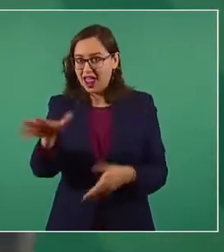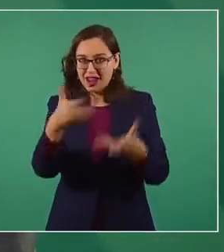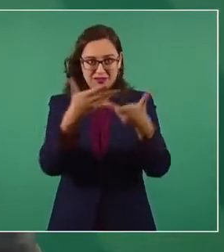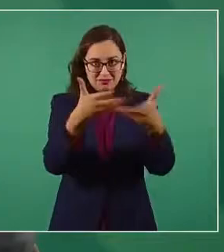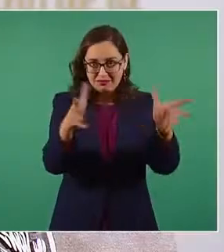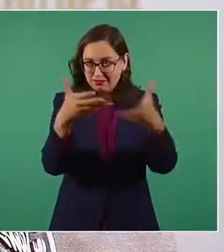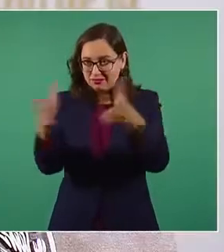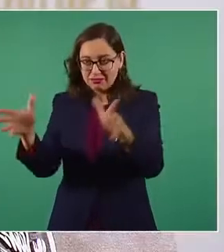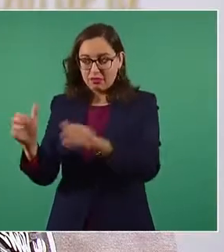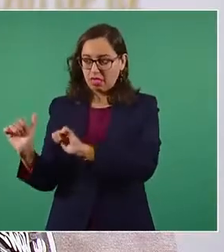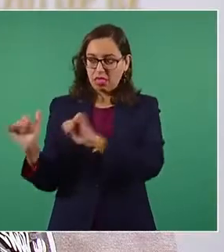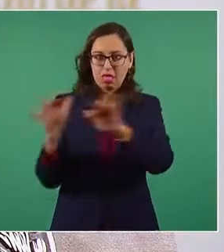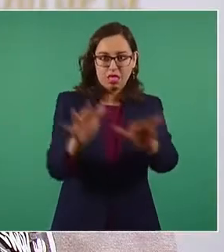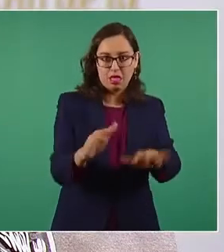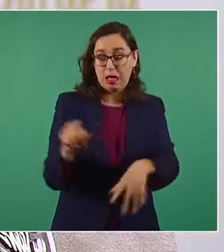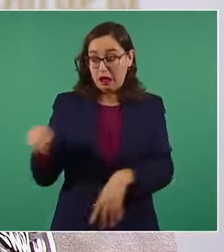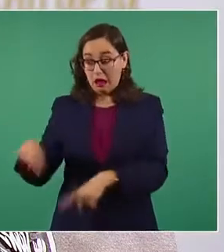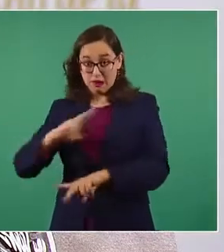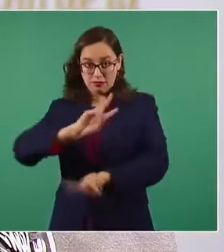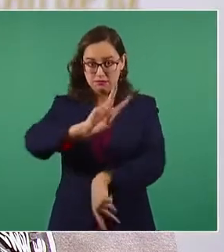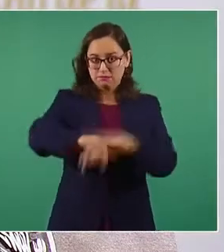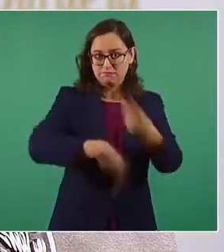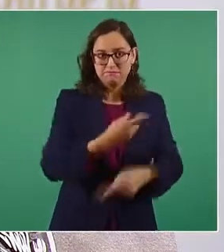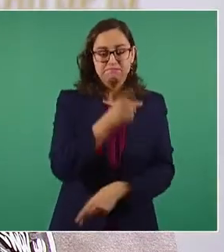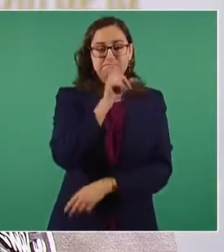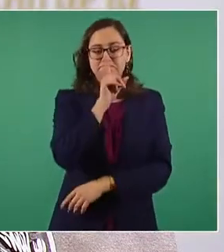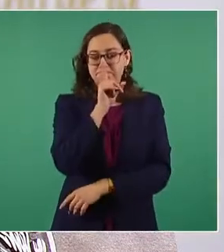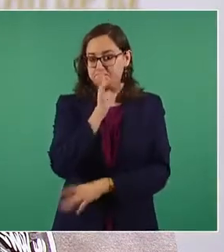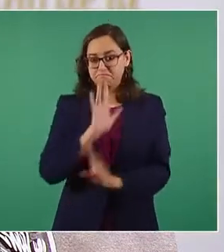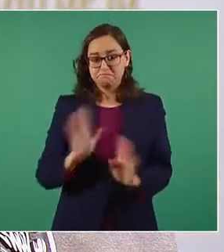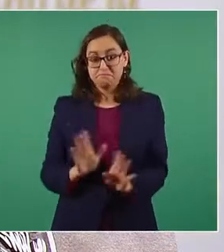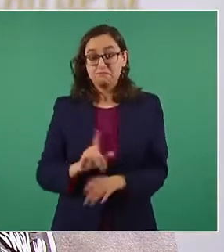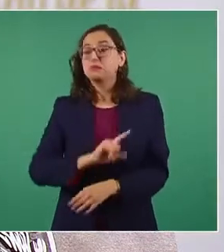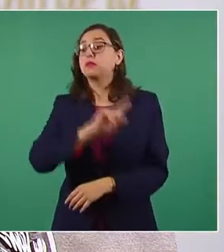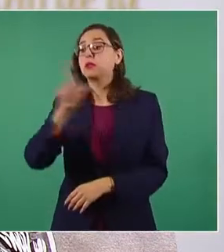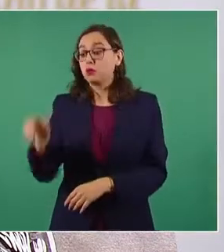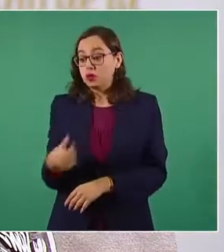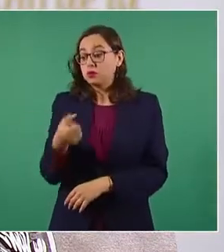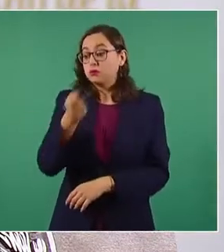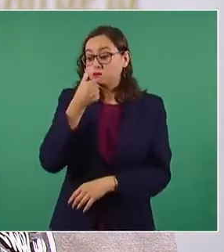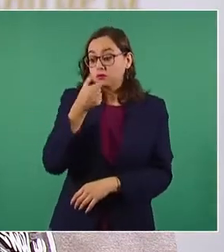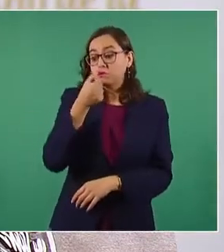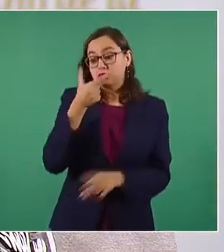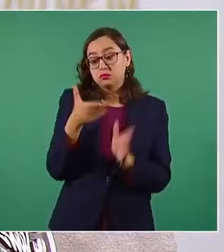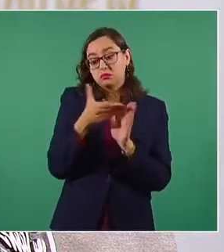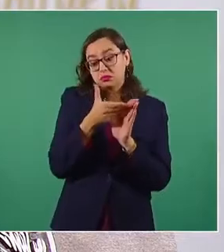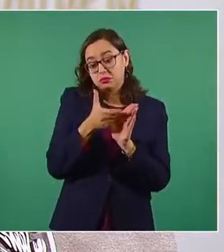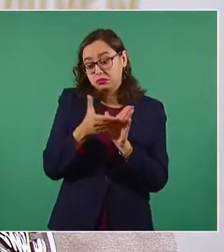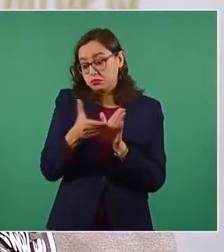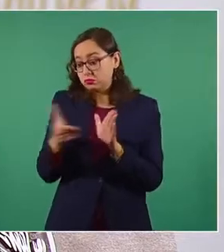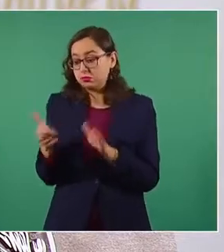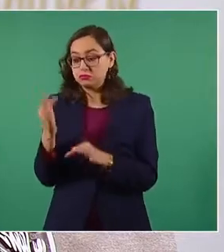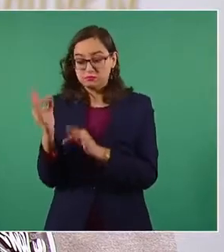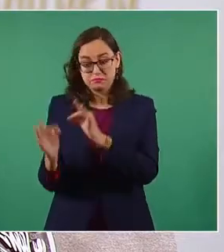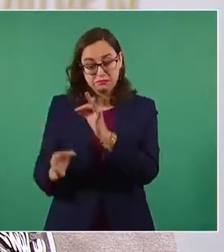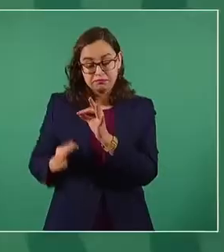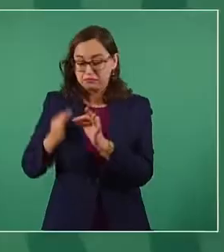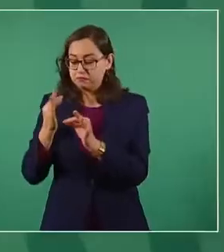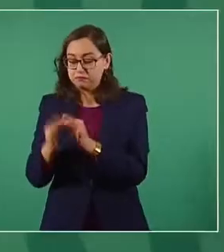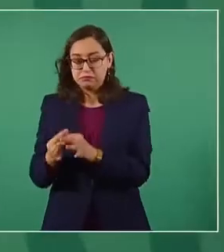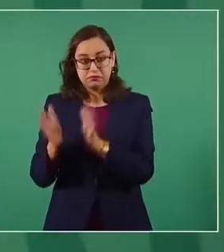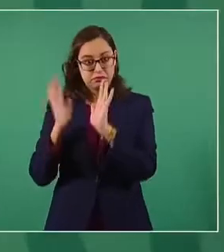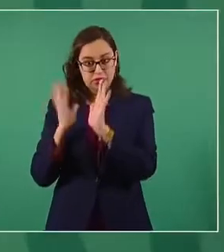escuela. Pero potencialmente, una vez que se recupere, cuando pase los efectos de inmunosupresión de